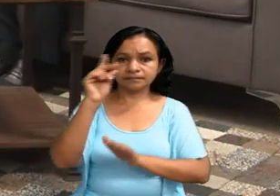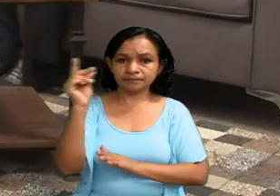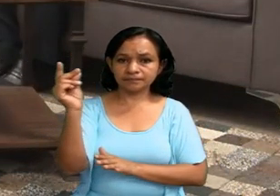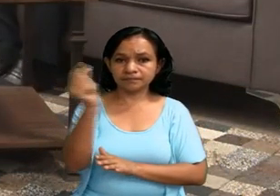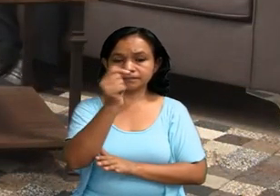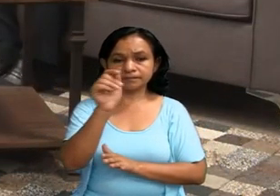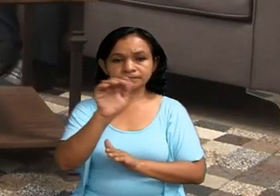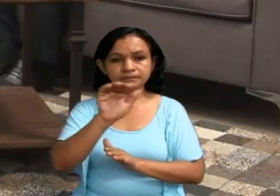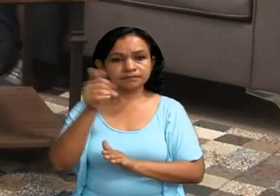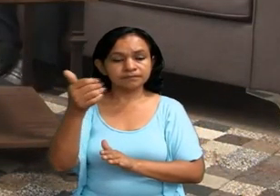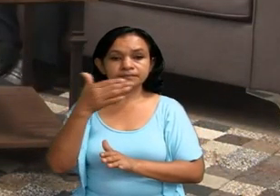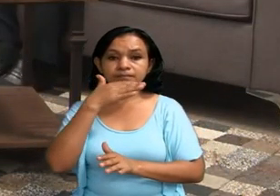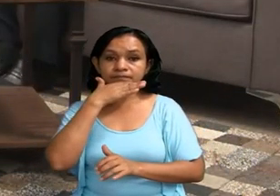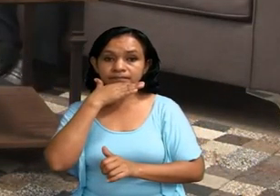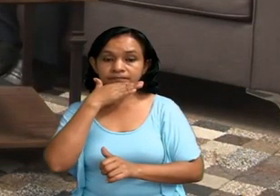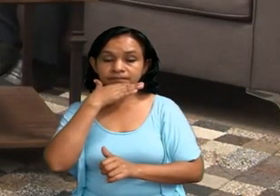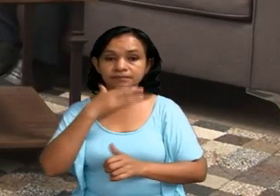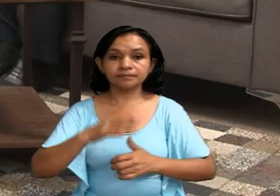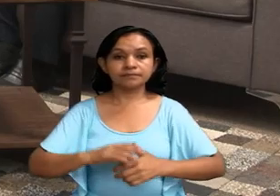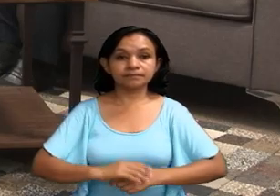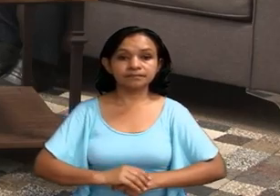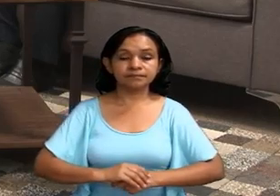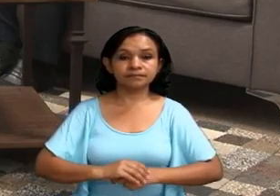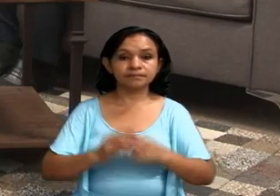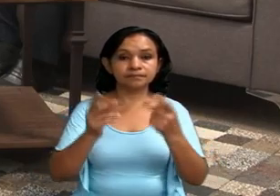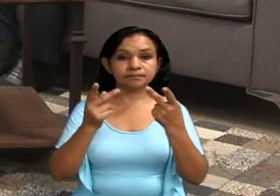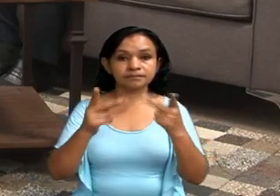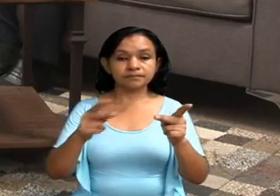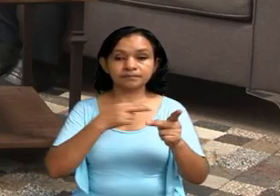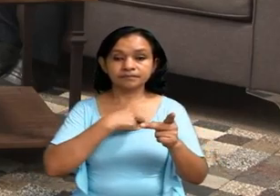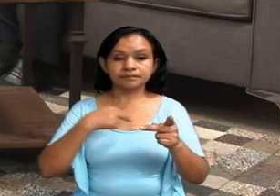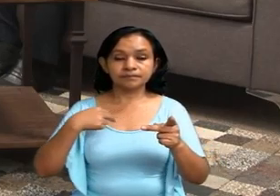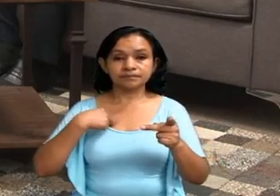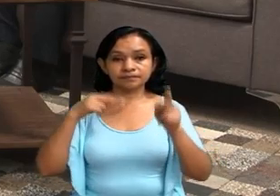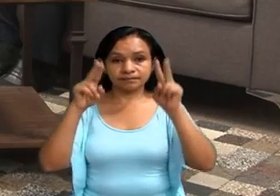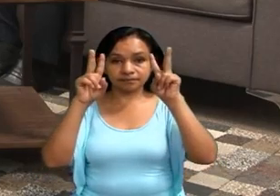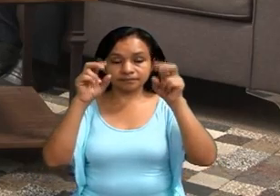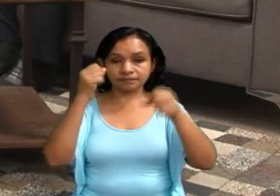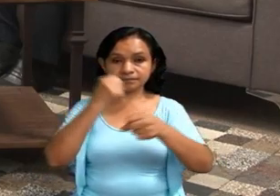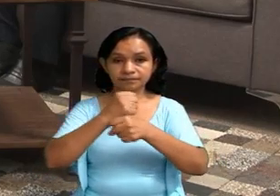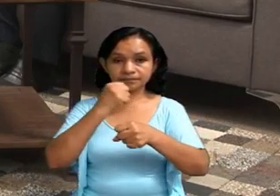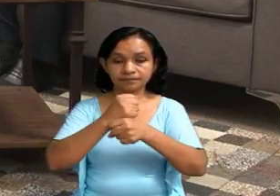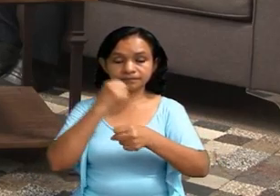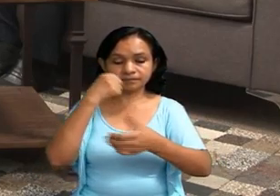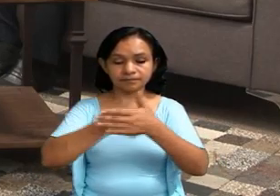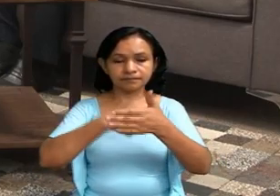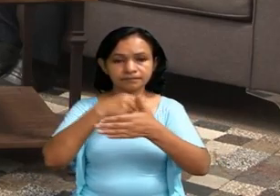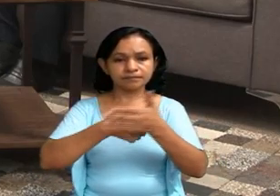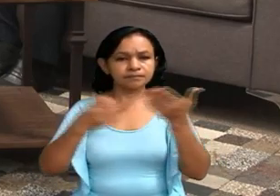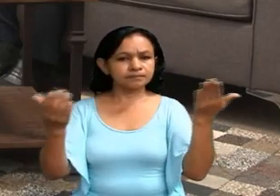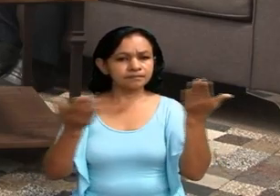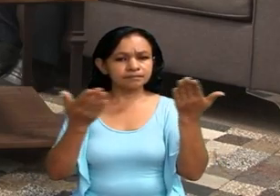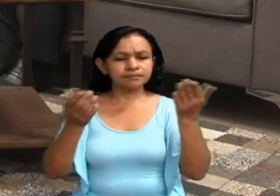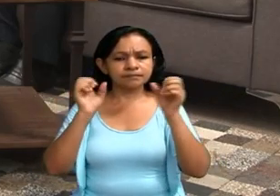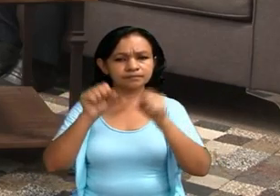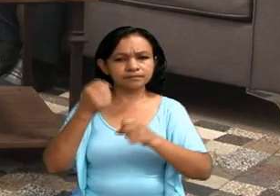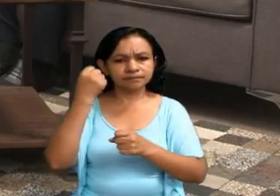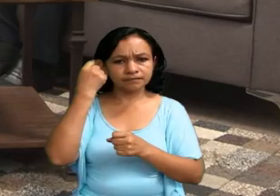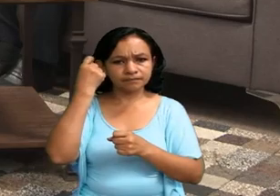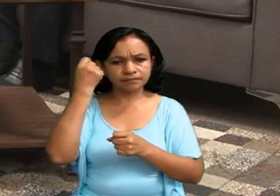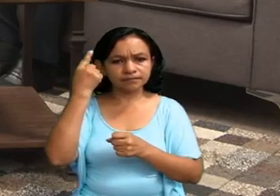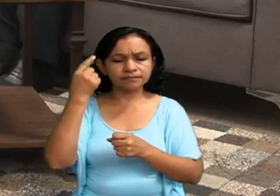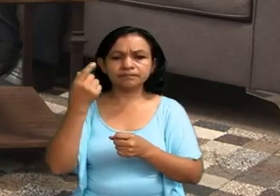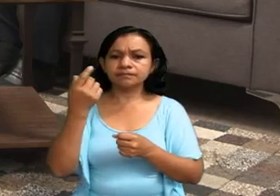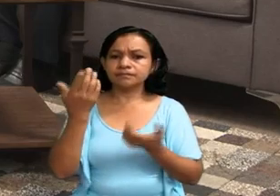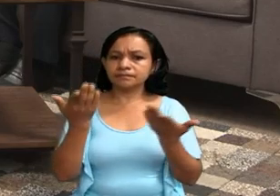otros procesos más complejos. Pero a partir de ese contexto de trabajo y esfuerzo, ¿cómo se puede entender esta realidad dentro de esa